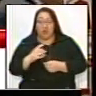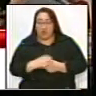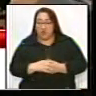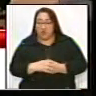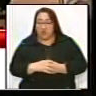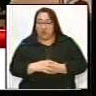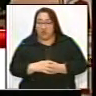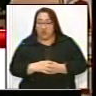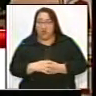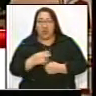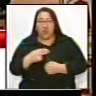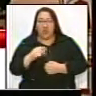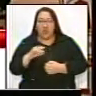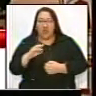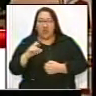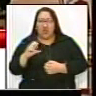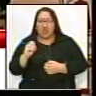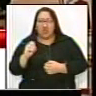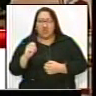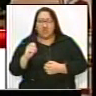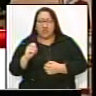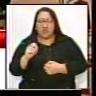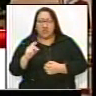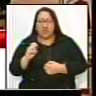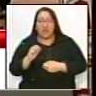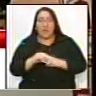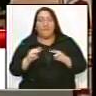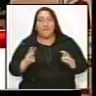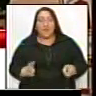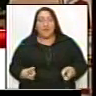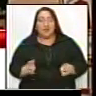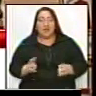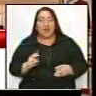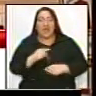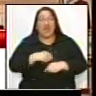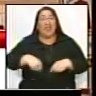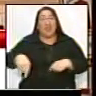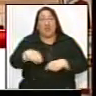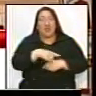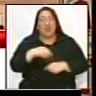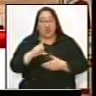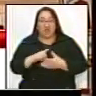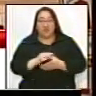y Huérfanos del Incendio de la Tragedia de Mesa Redonda.